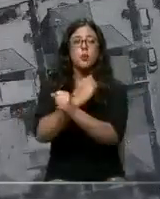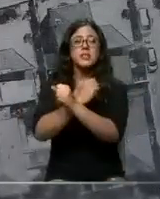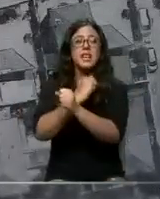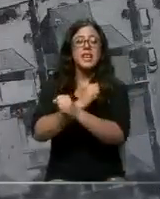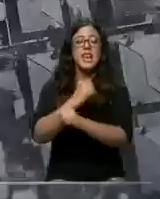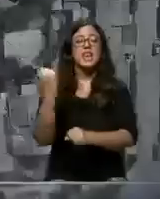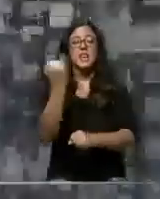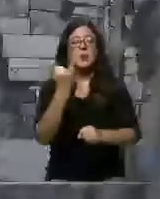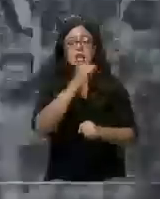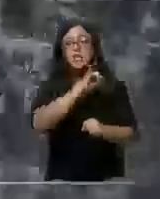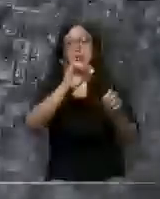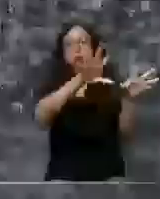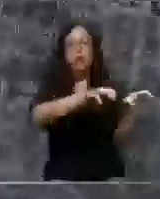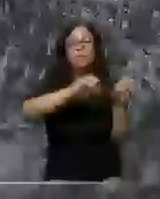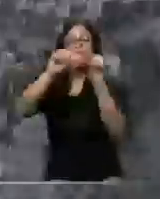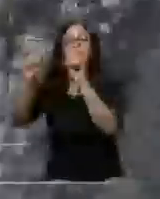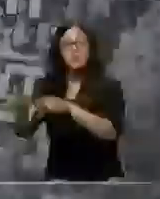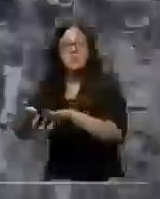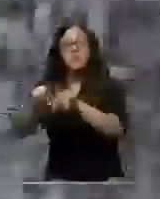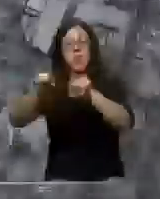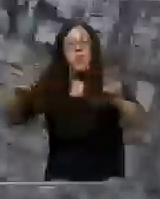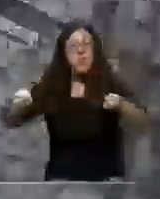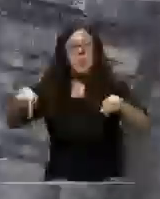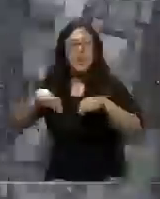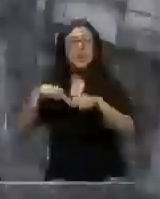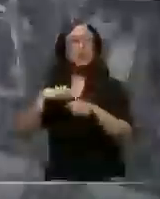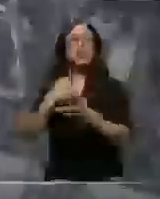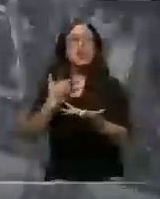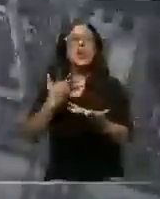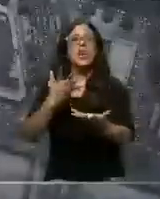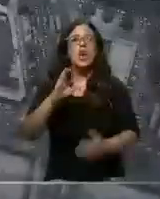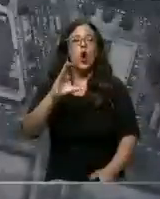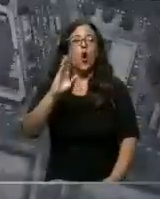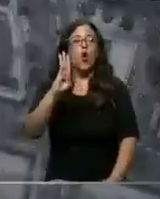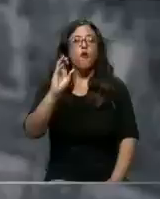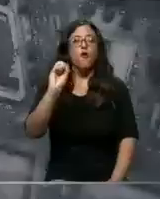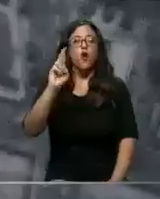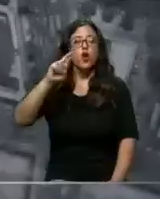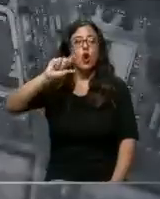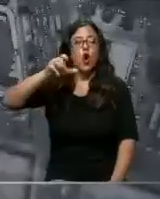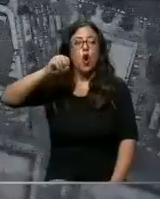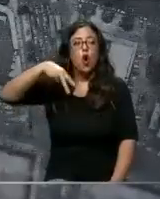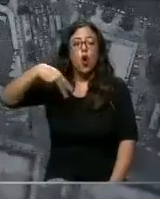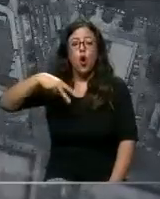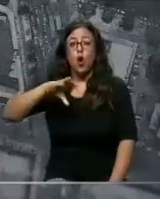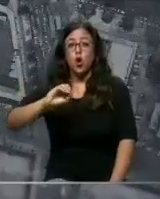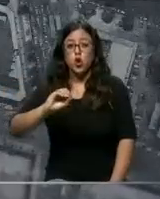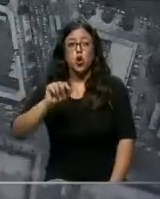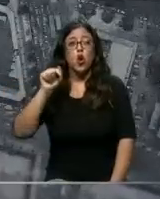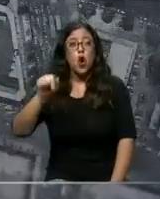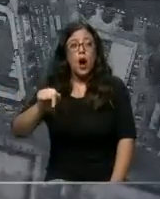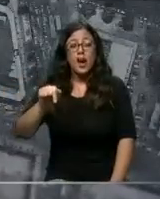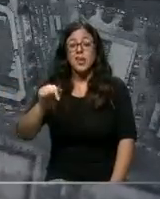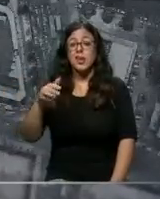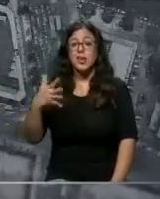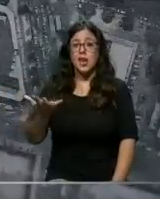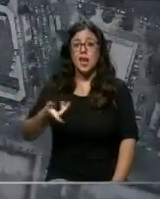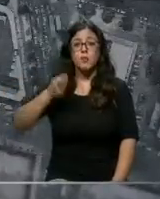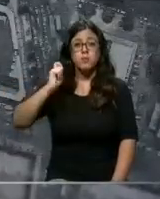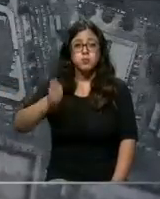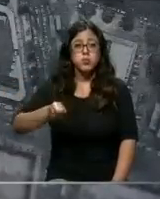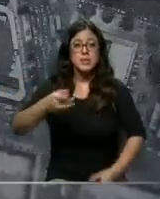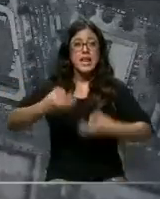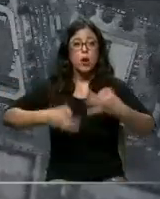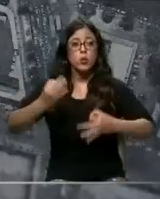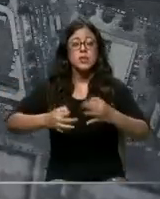cuartel borgoño, en ese entonces centro de operaciones de la CNI. Aquí, según el fallo de la justicia, Manfred Jürgensen fue